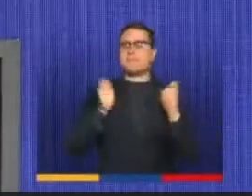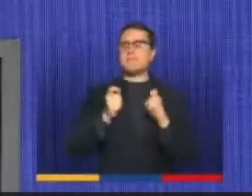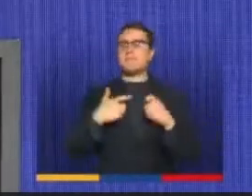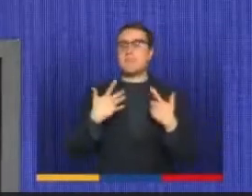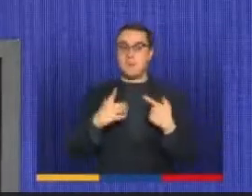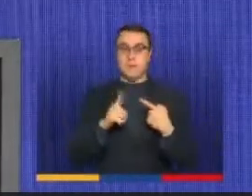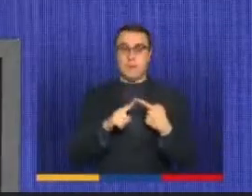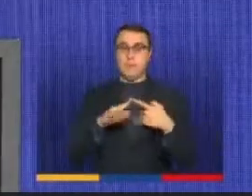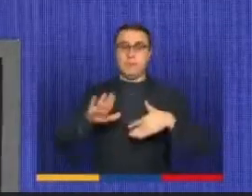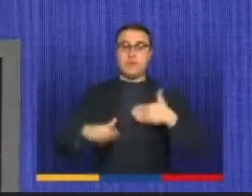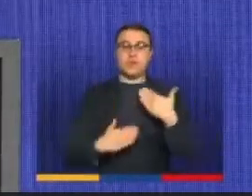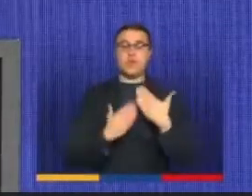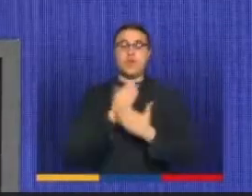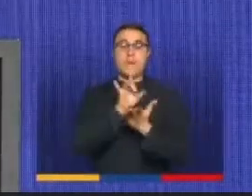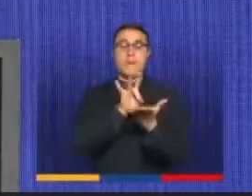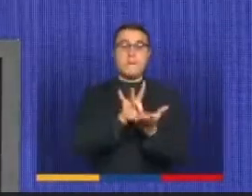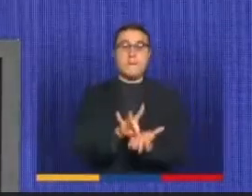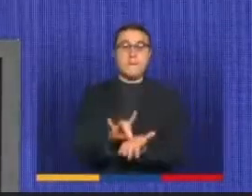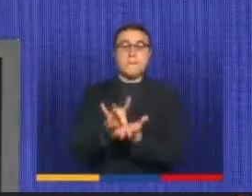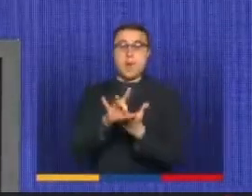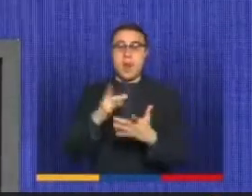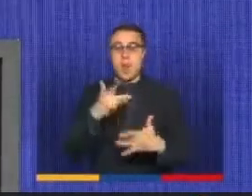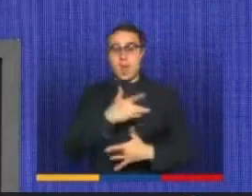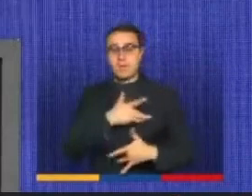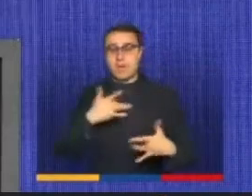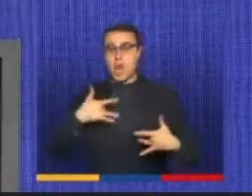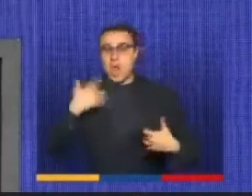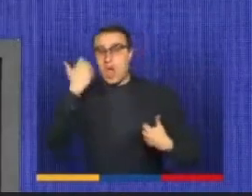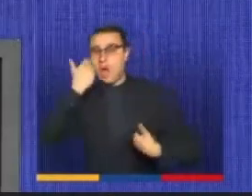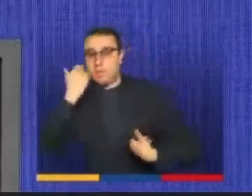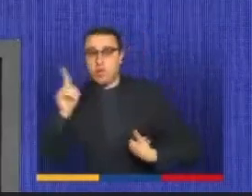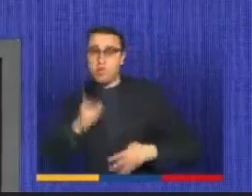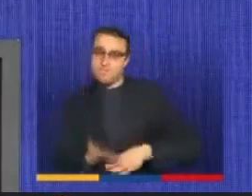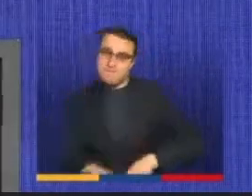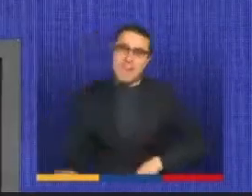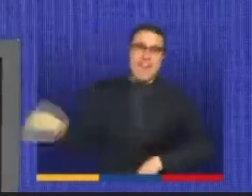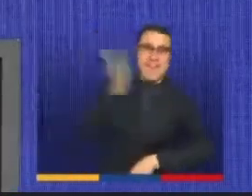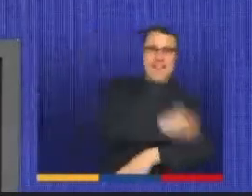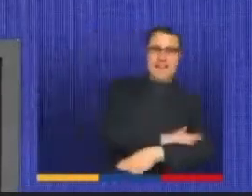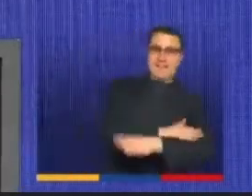Tener un modelo preventivo y de atención primaria fuerte.